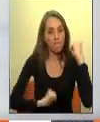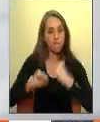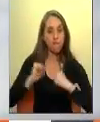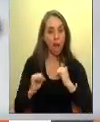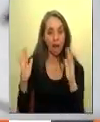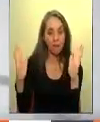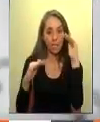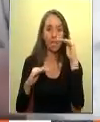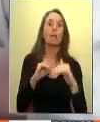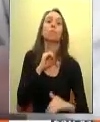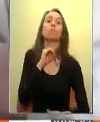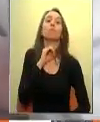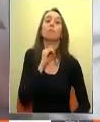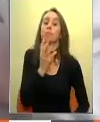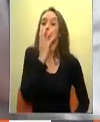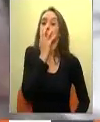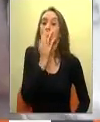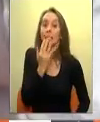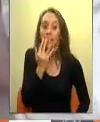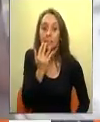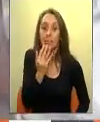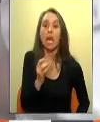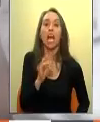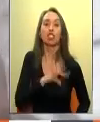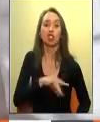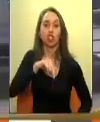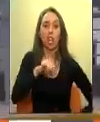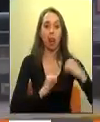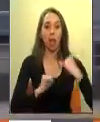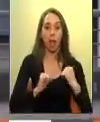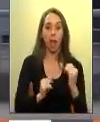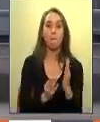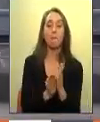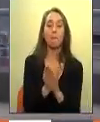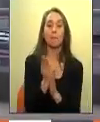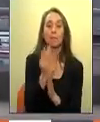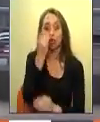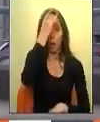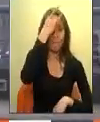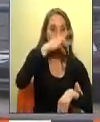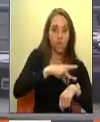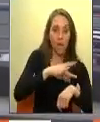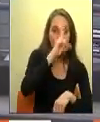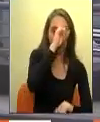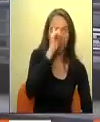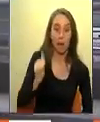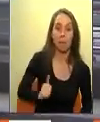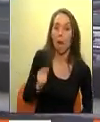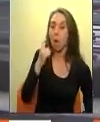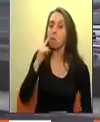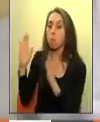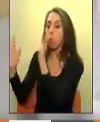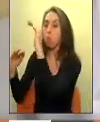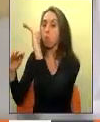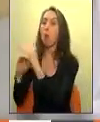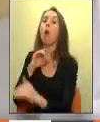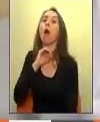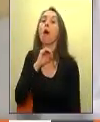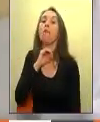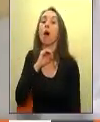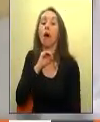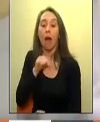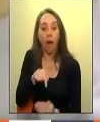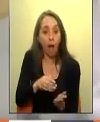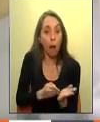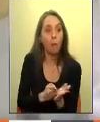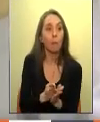íntegramente construido en nuestro país, el cual comenzó esta semana a funcionar en un paciente del Hospital Militar. Está en un